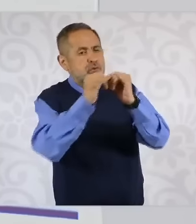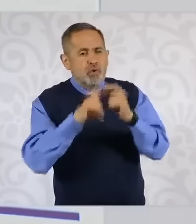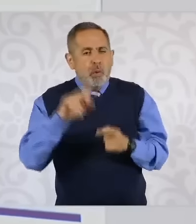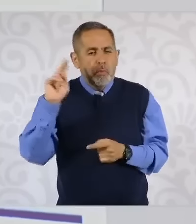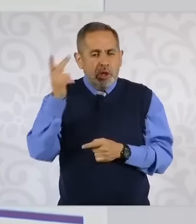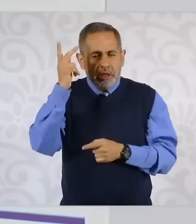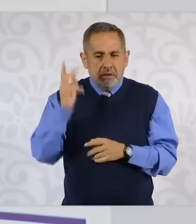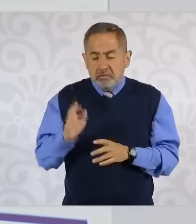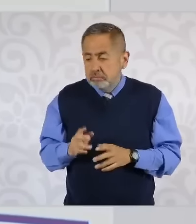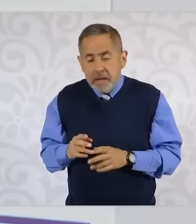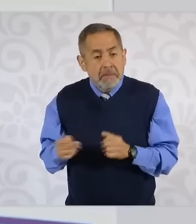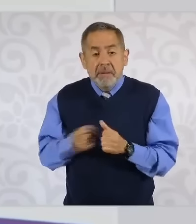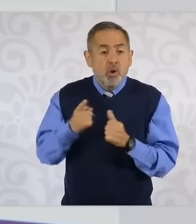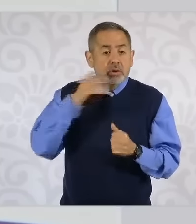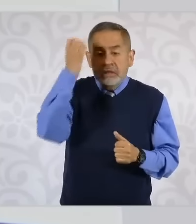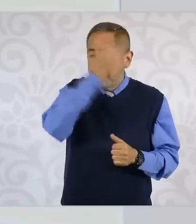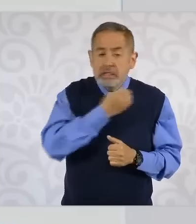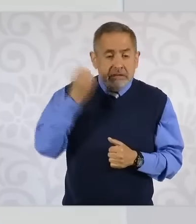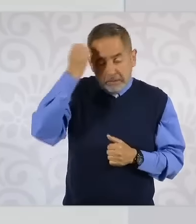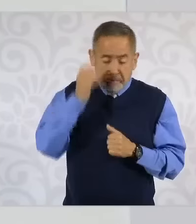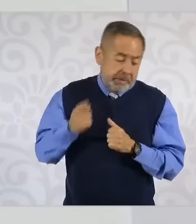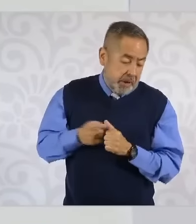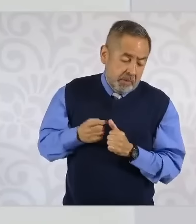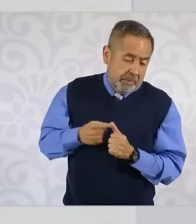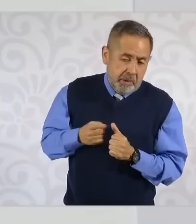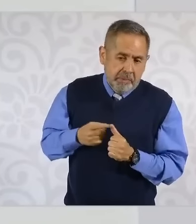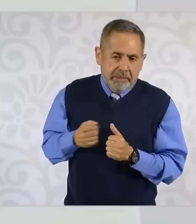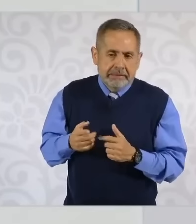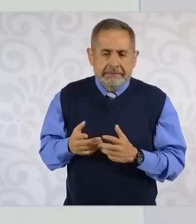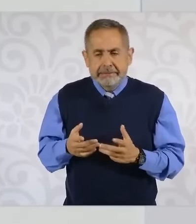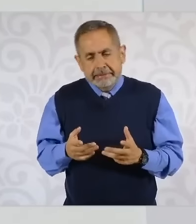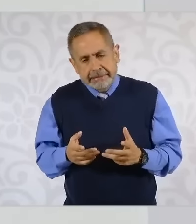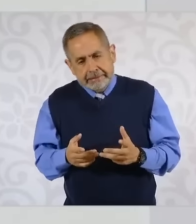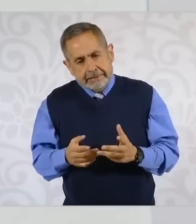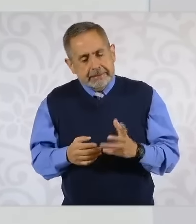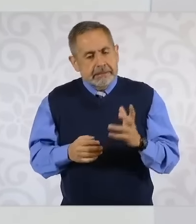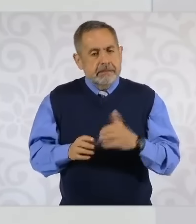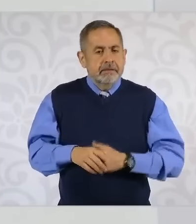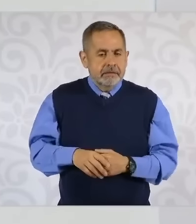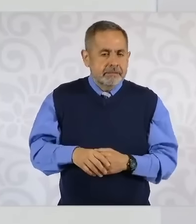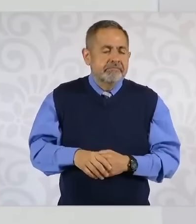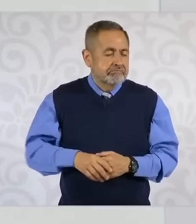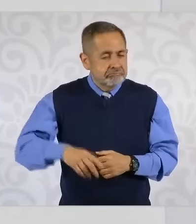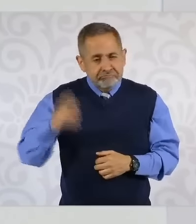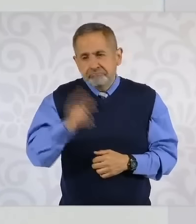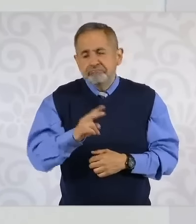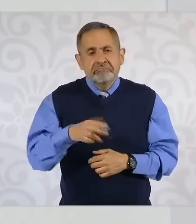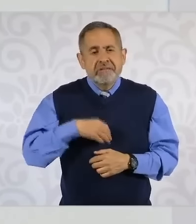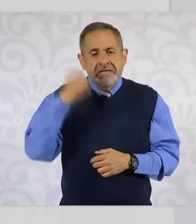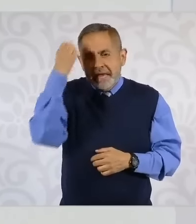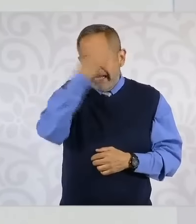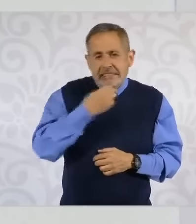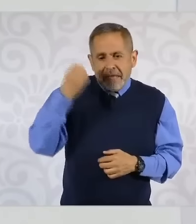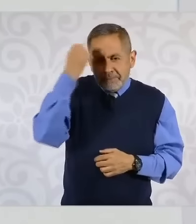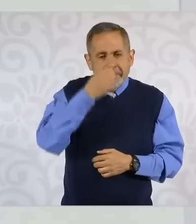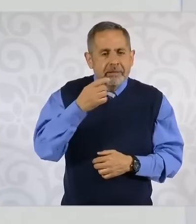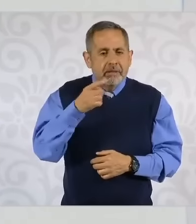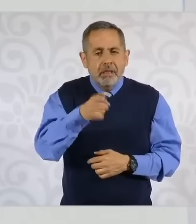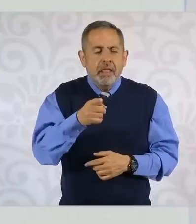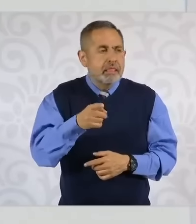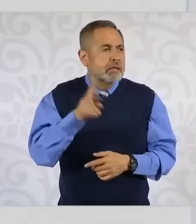politécnico. En realidad, los exámenes de admisión no eran más